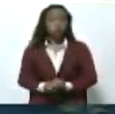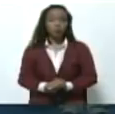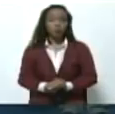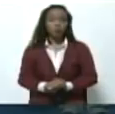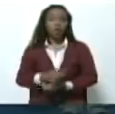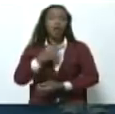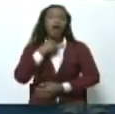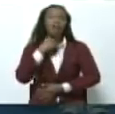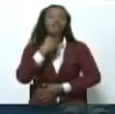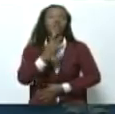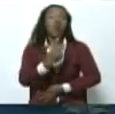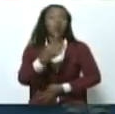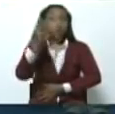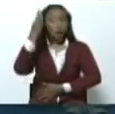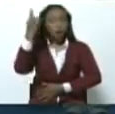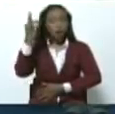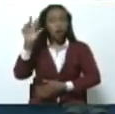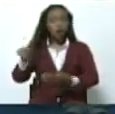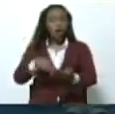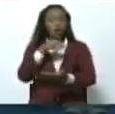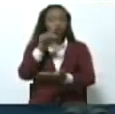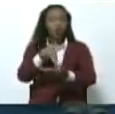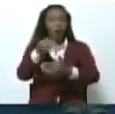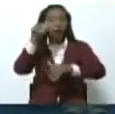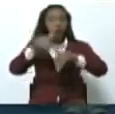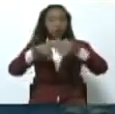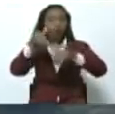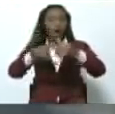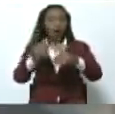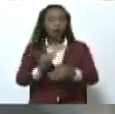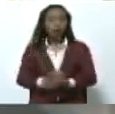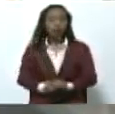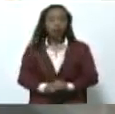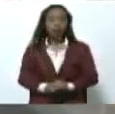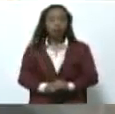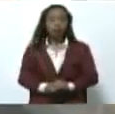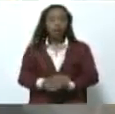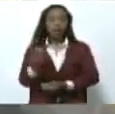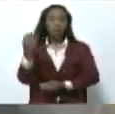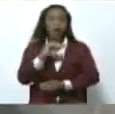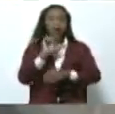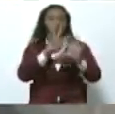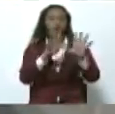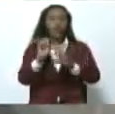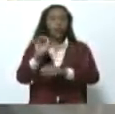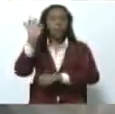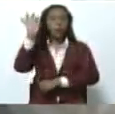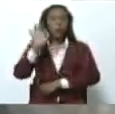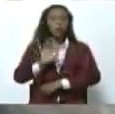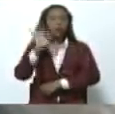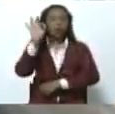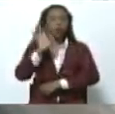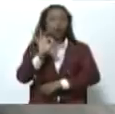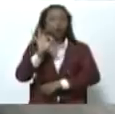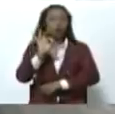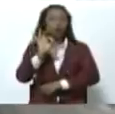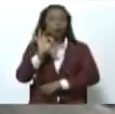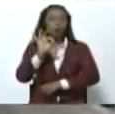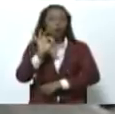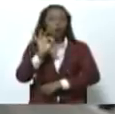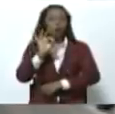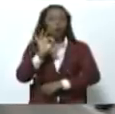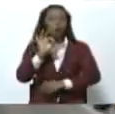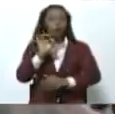la voz del Consejo Nacional Electoral con más del 90% de las